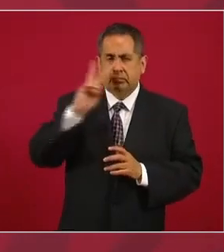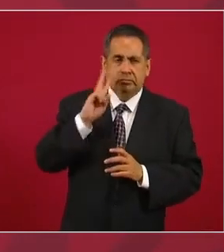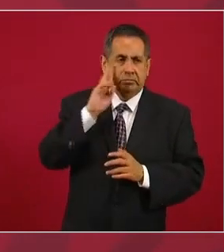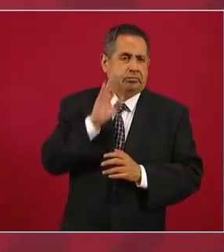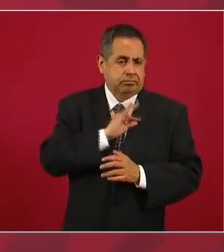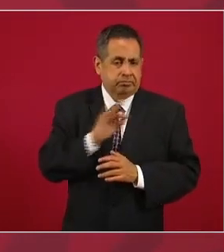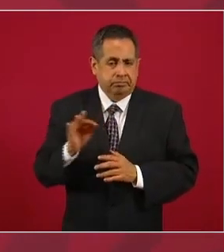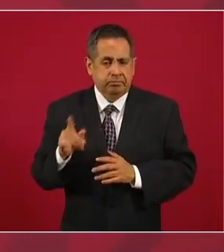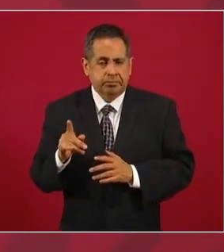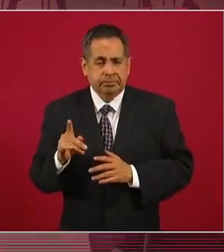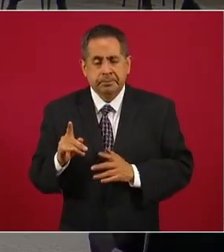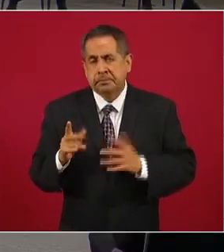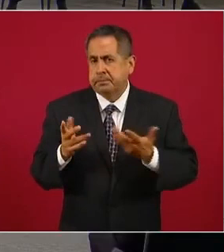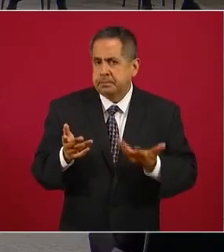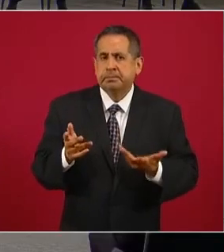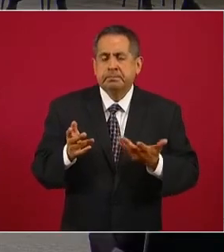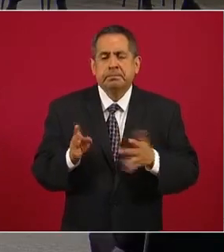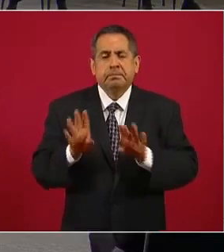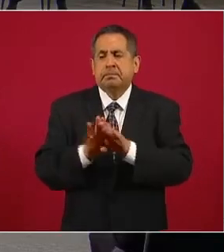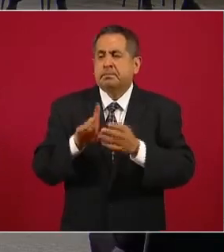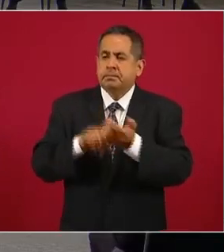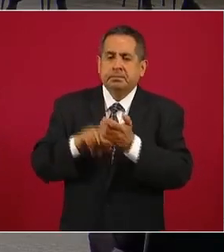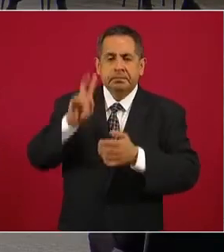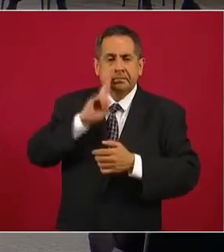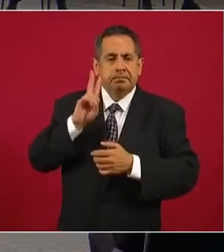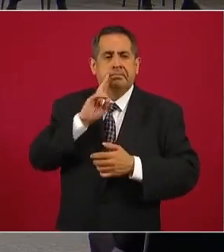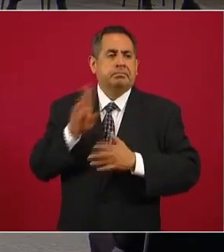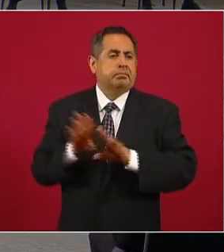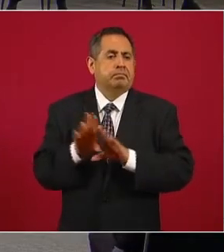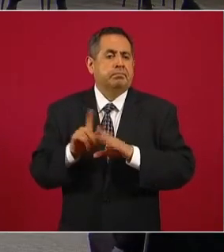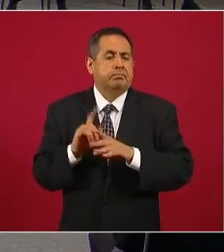permitir en todo este tiempo que haya